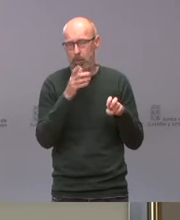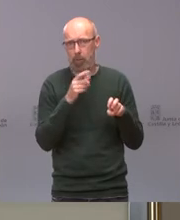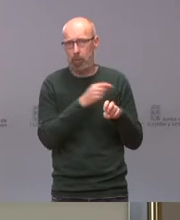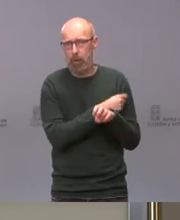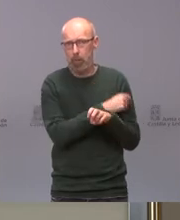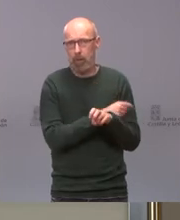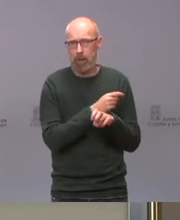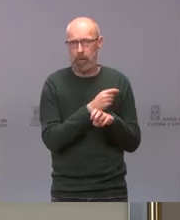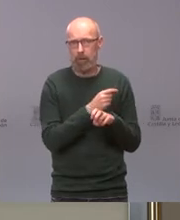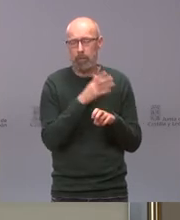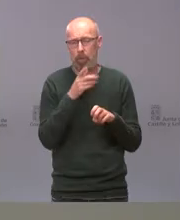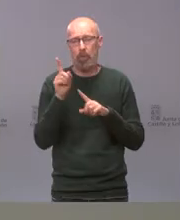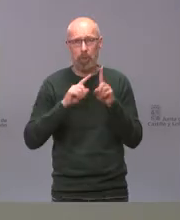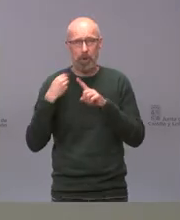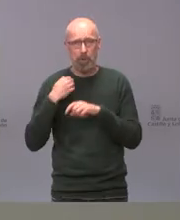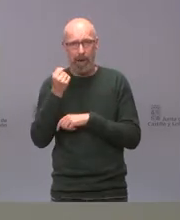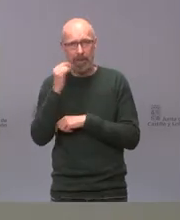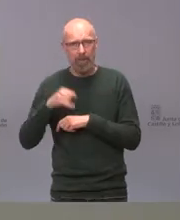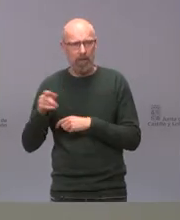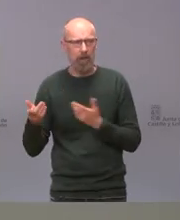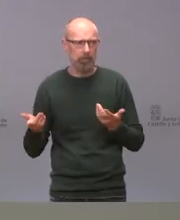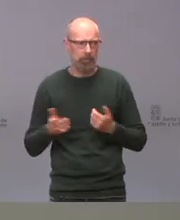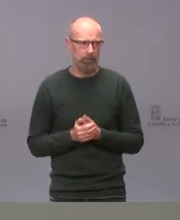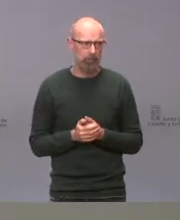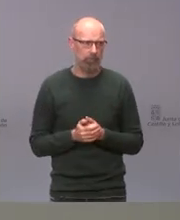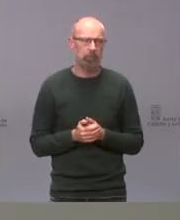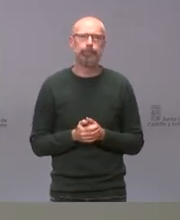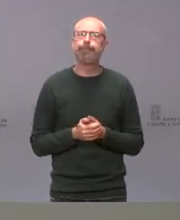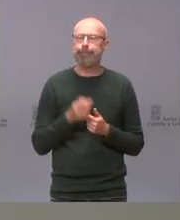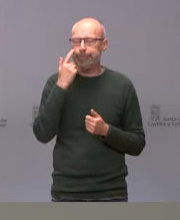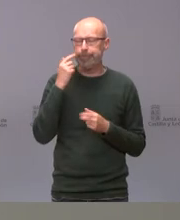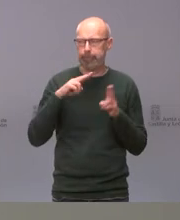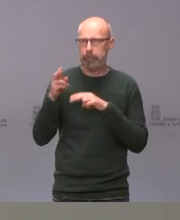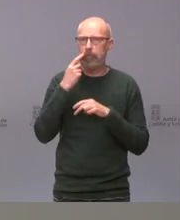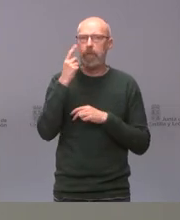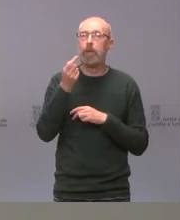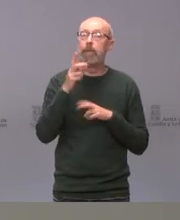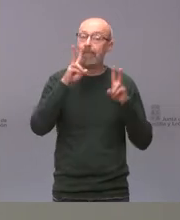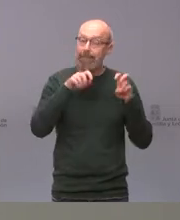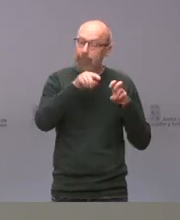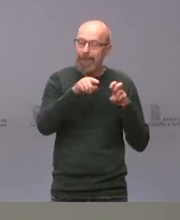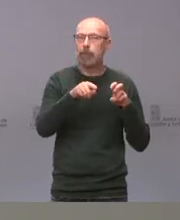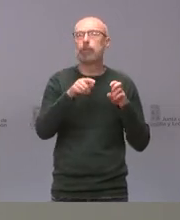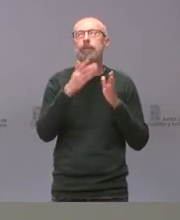con AstraZeneca también. A ver, en relación a estos temas es ahí donde trabajan también nuestros expertos para intentar